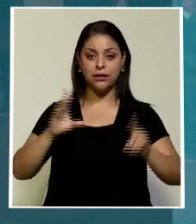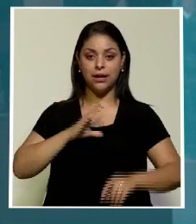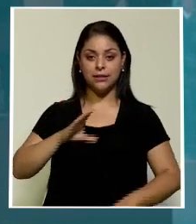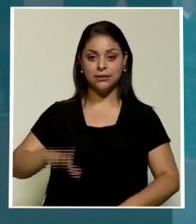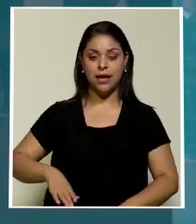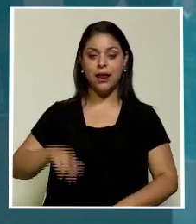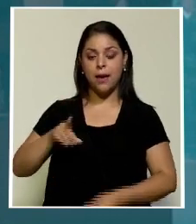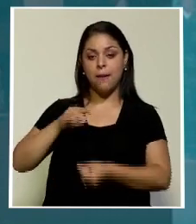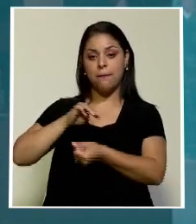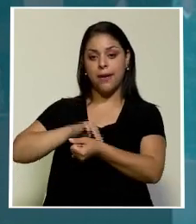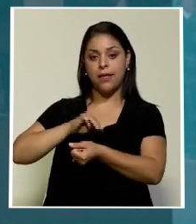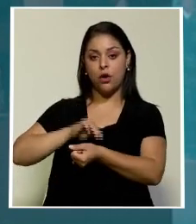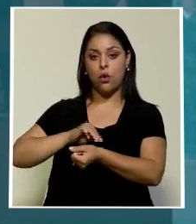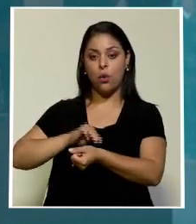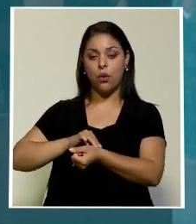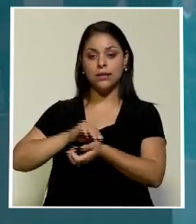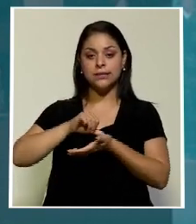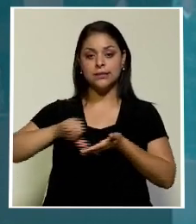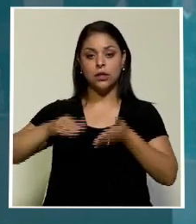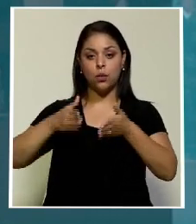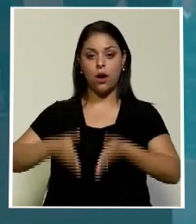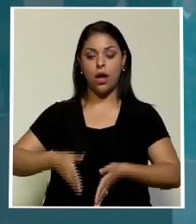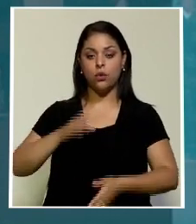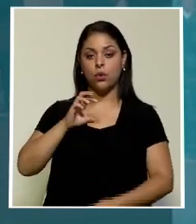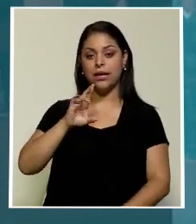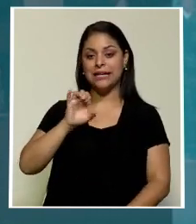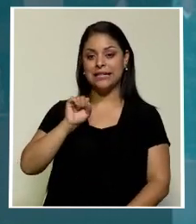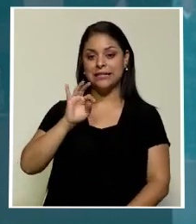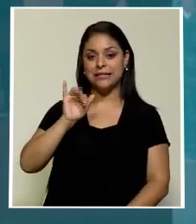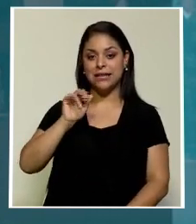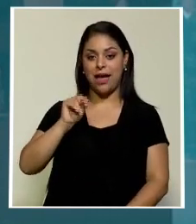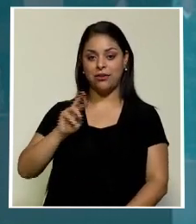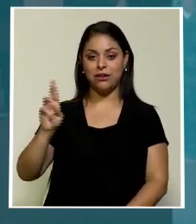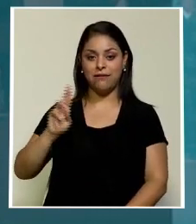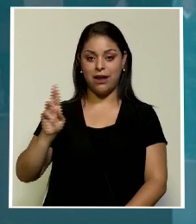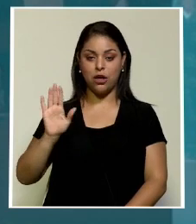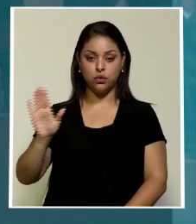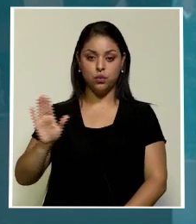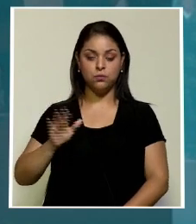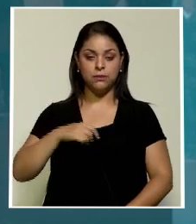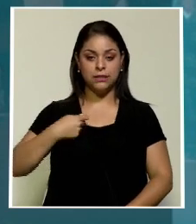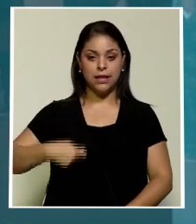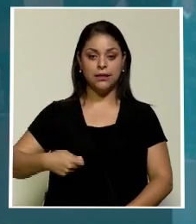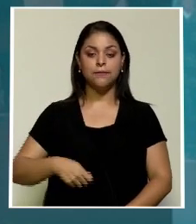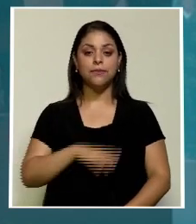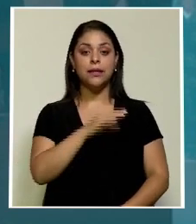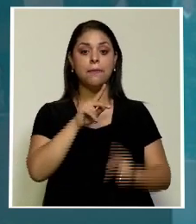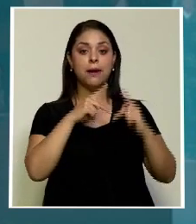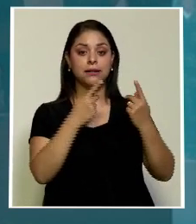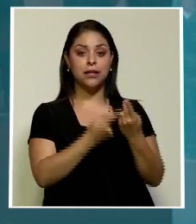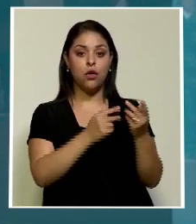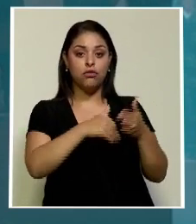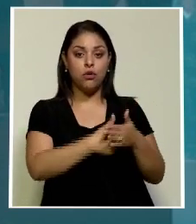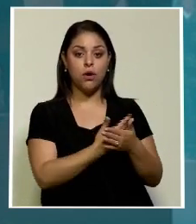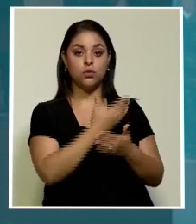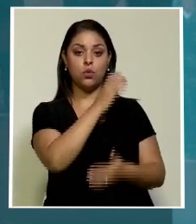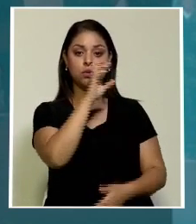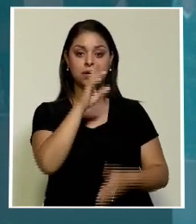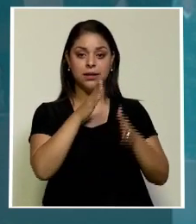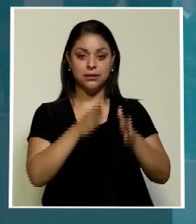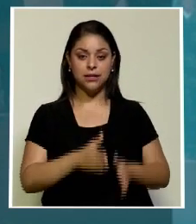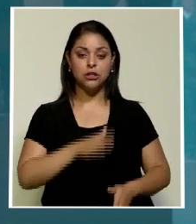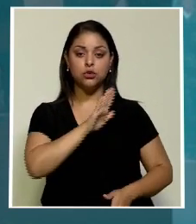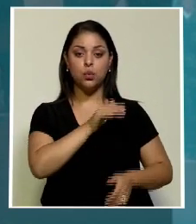al médico cirujano Cristian Rivera como su candidato, y el partido Renovación Costarricense, quien tiene